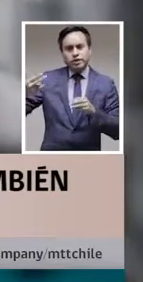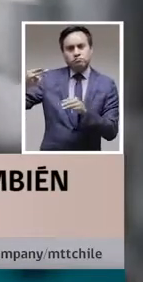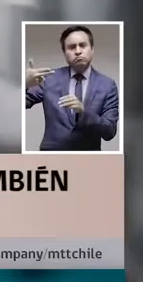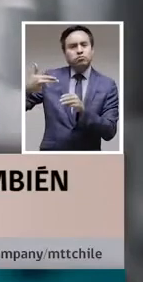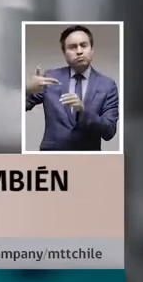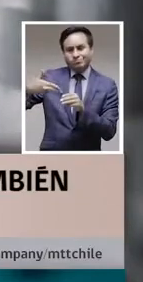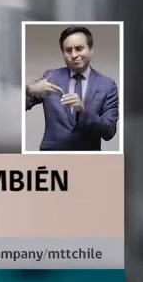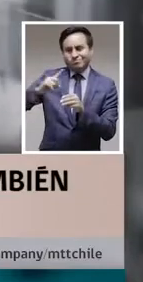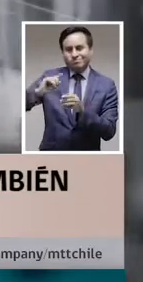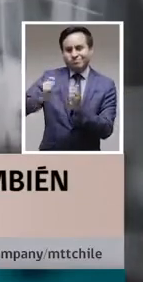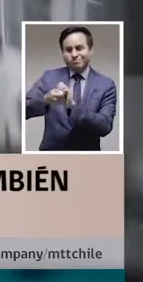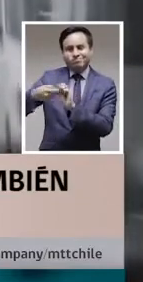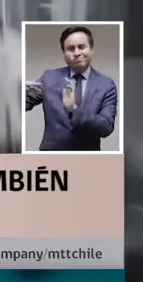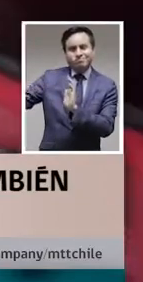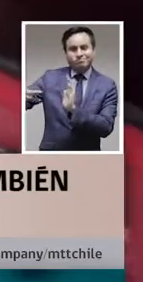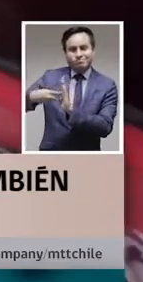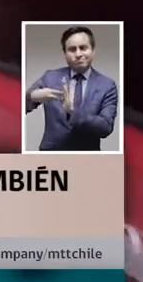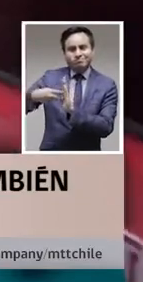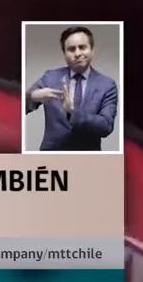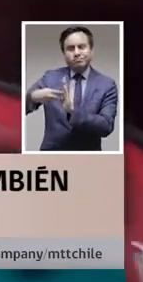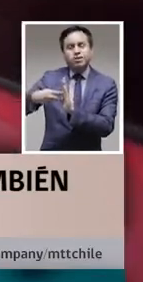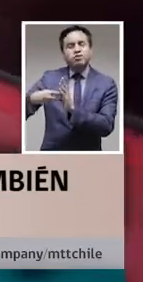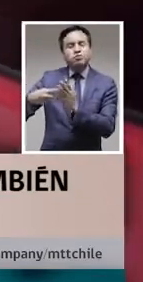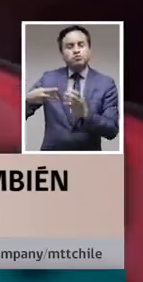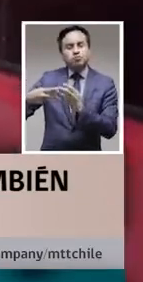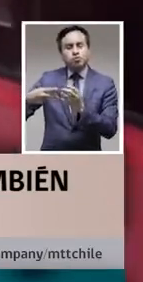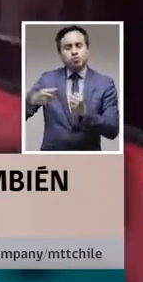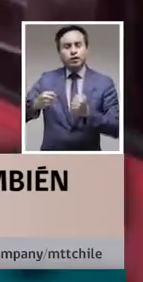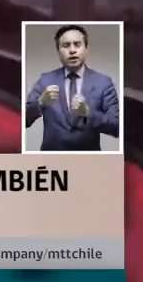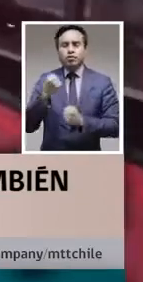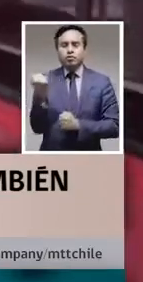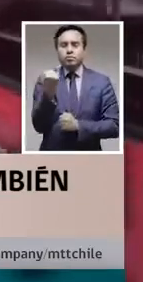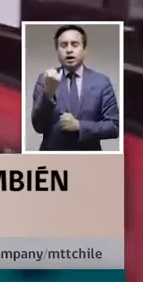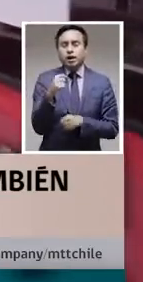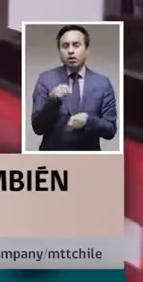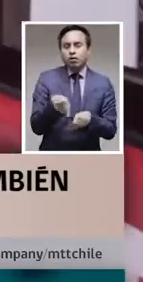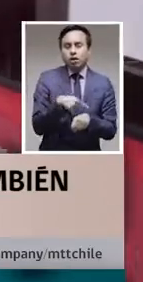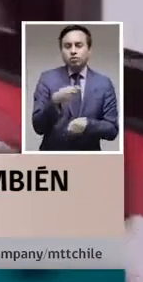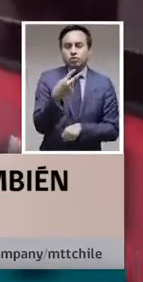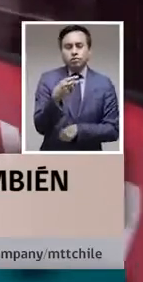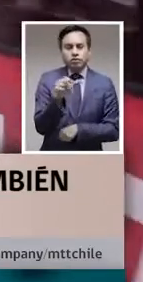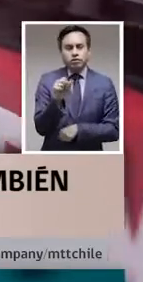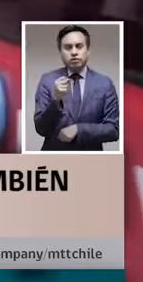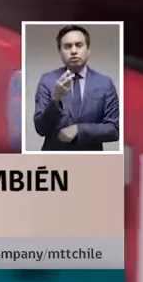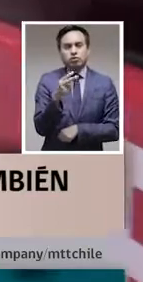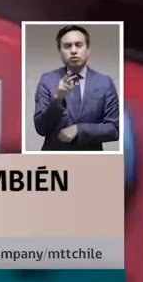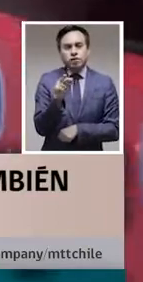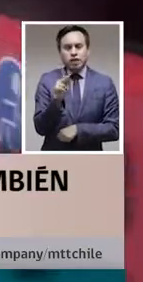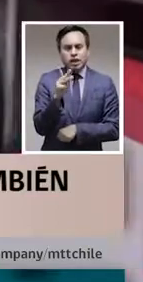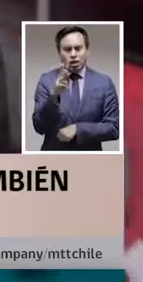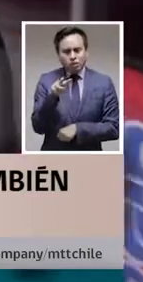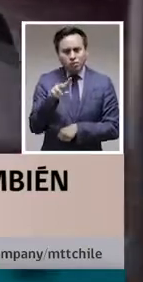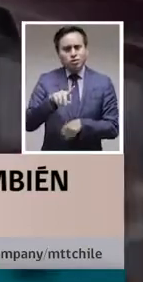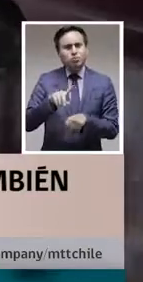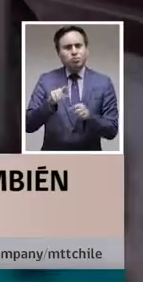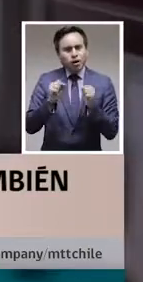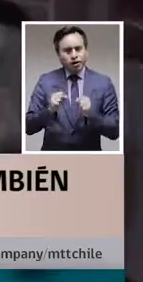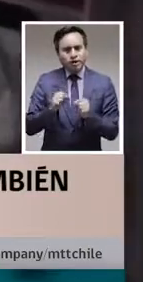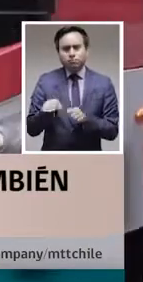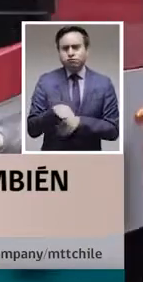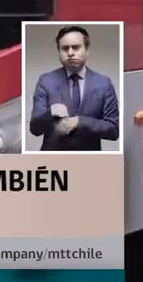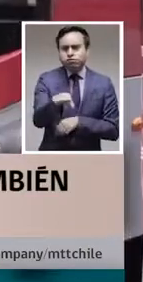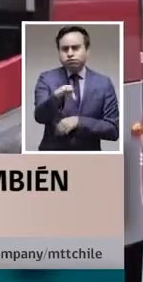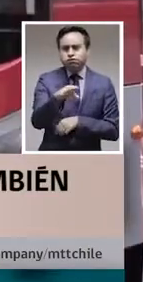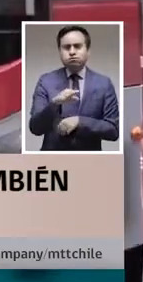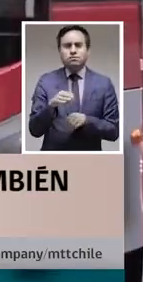que están dimensionados para que los buses tengan una autonomía entre 260 y 280 kilómetros de